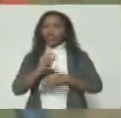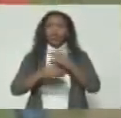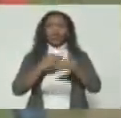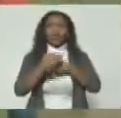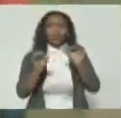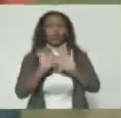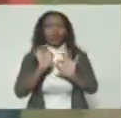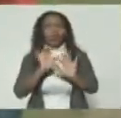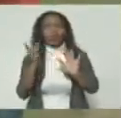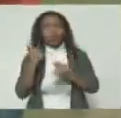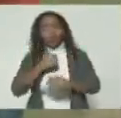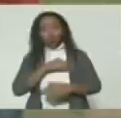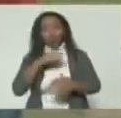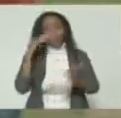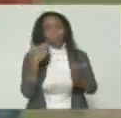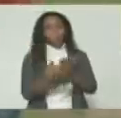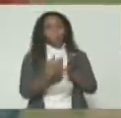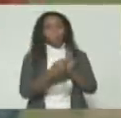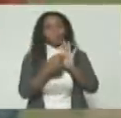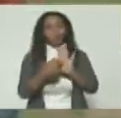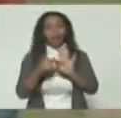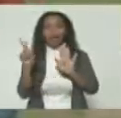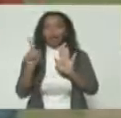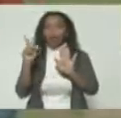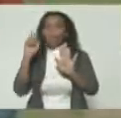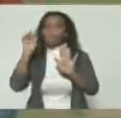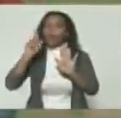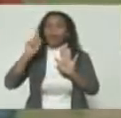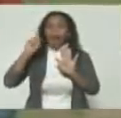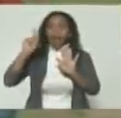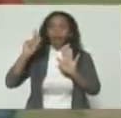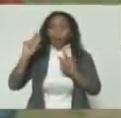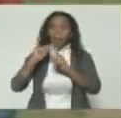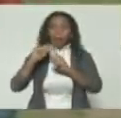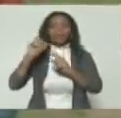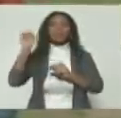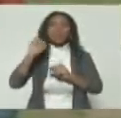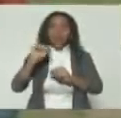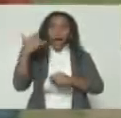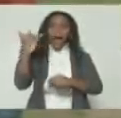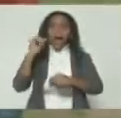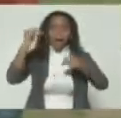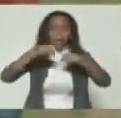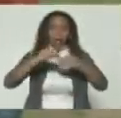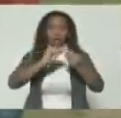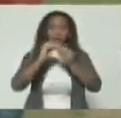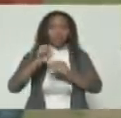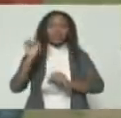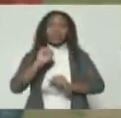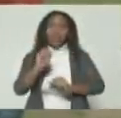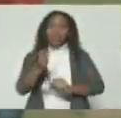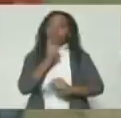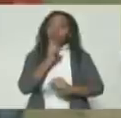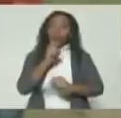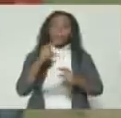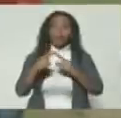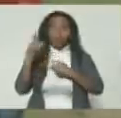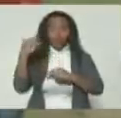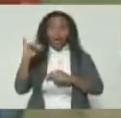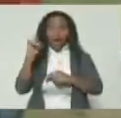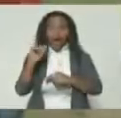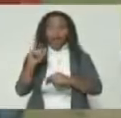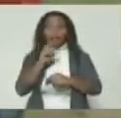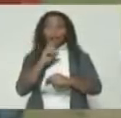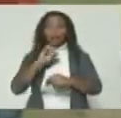estamos demostrando que eso es incierto, presidente. Sí sabemos que tenemos dificultades, sí las hay, presidente. Que